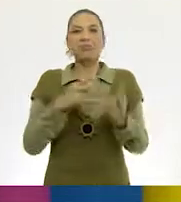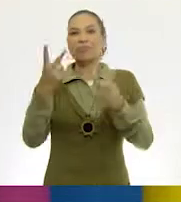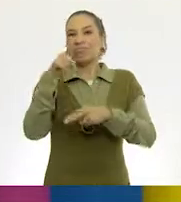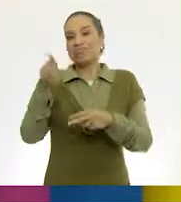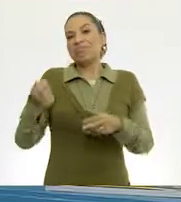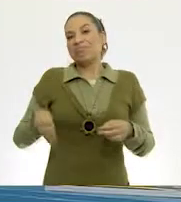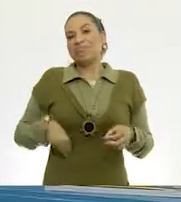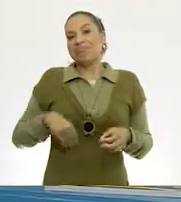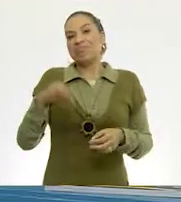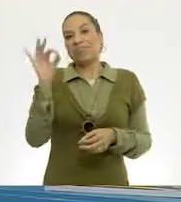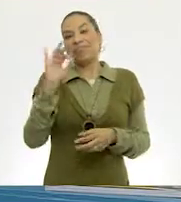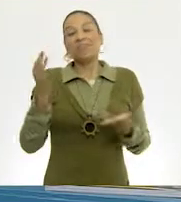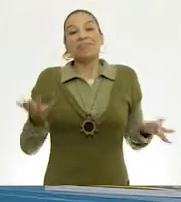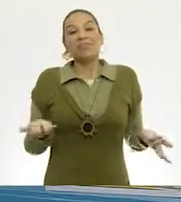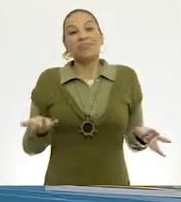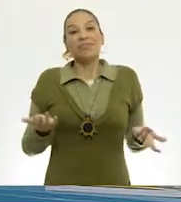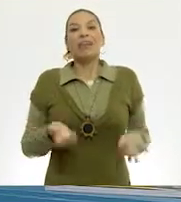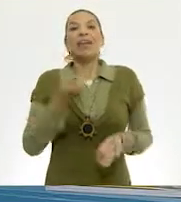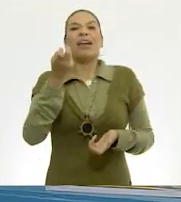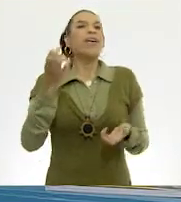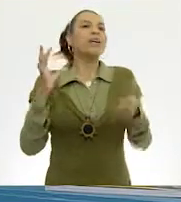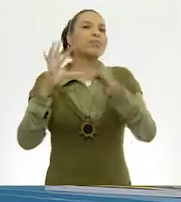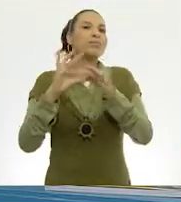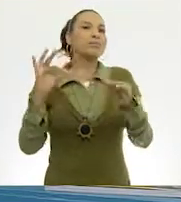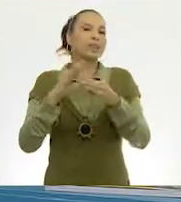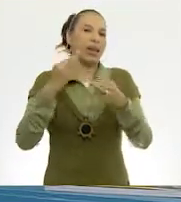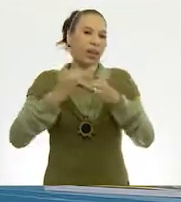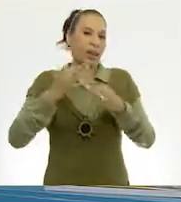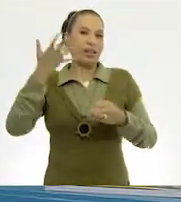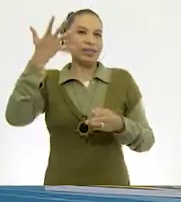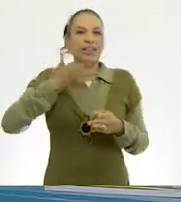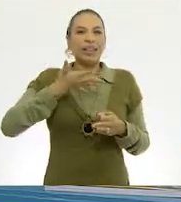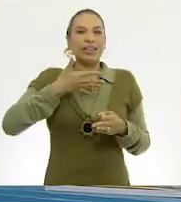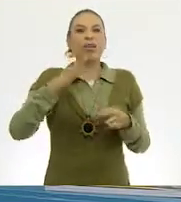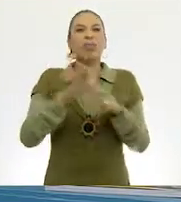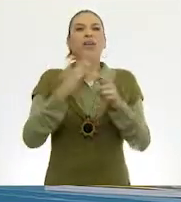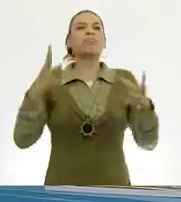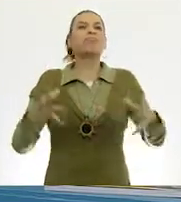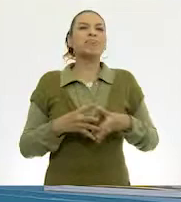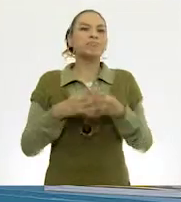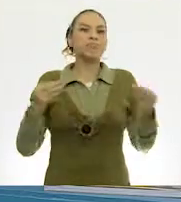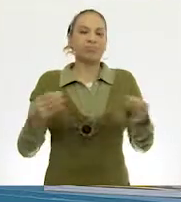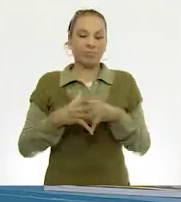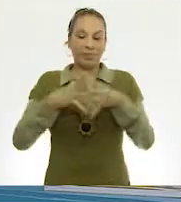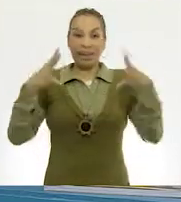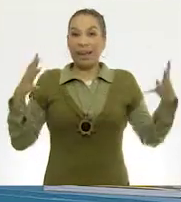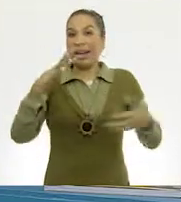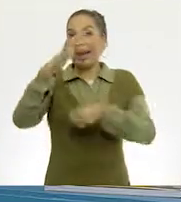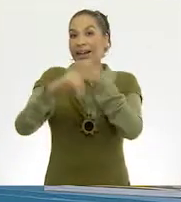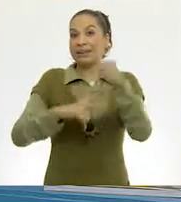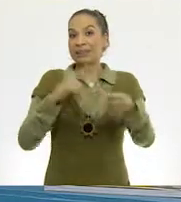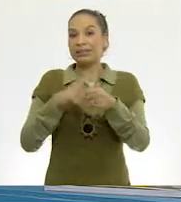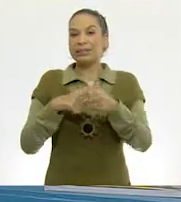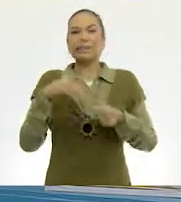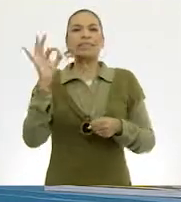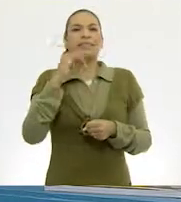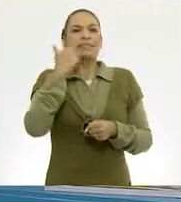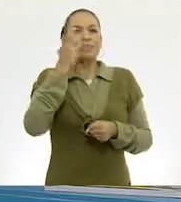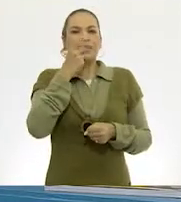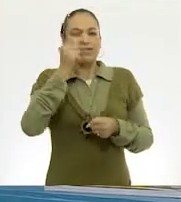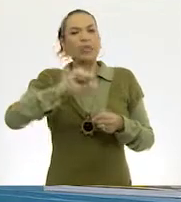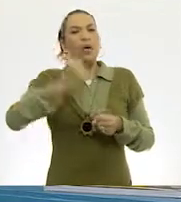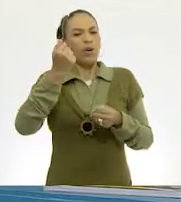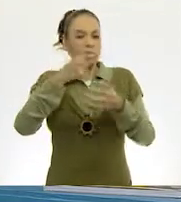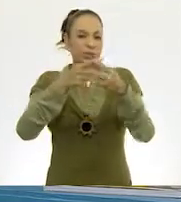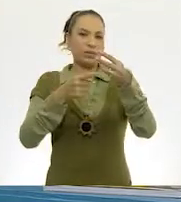ello. Sí, esa es la explicación que se tiene hasta ahora sobre la extinción de los grandes mamíferos. Pero quisiera mencionar